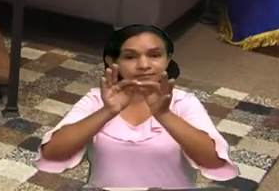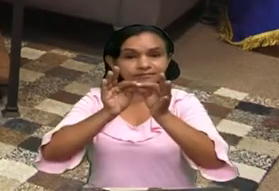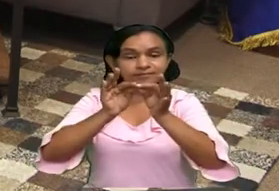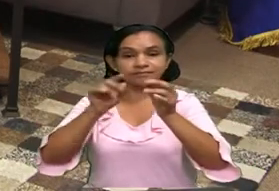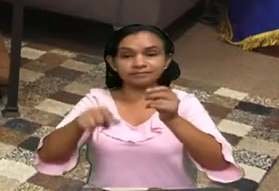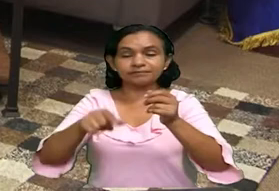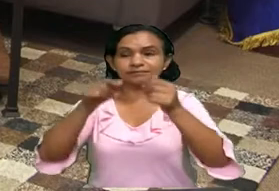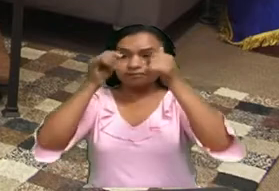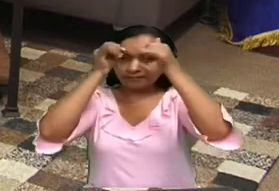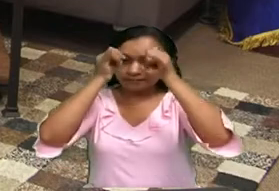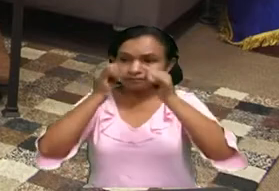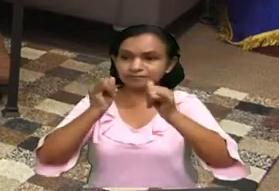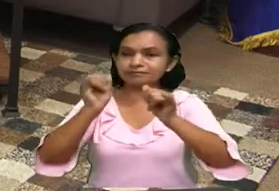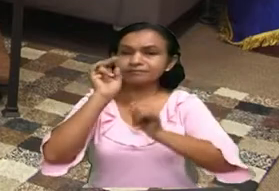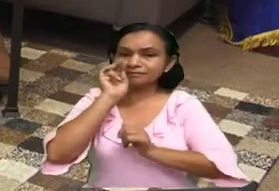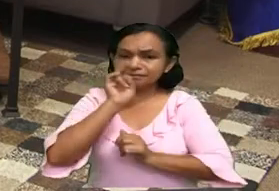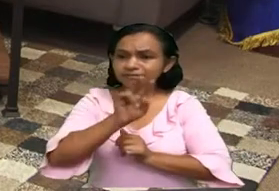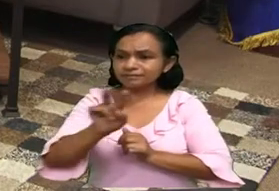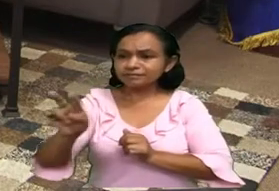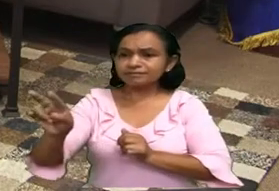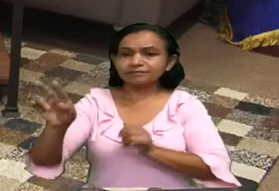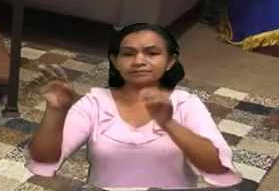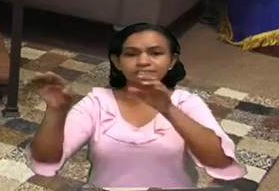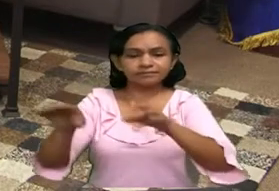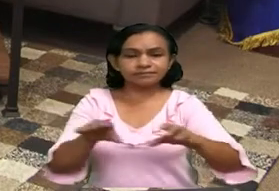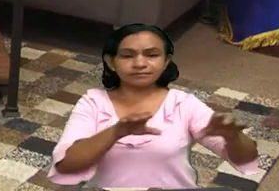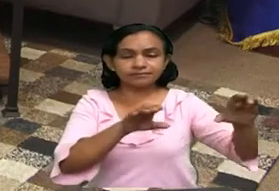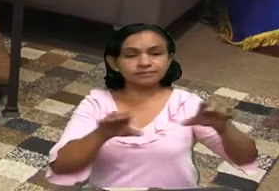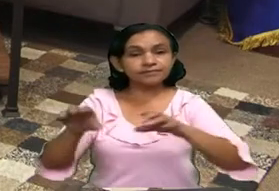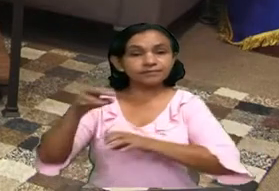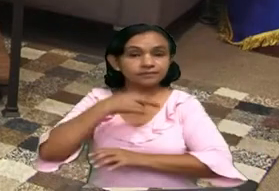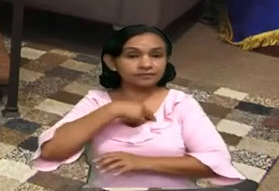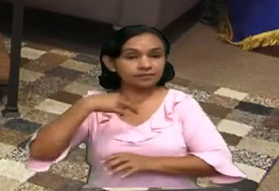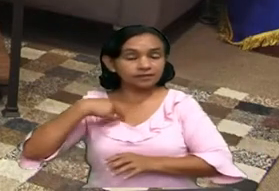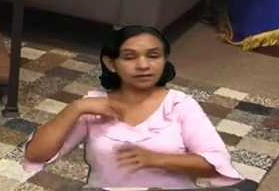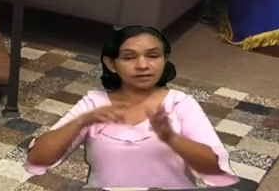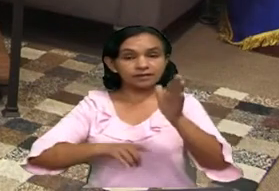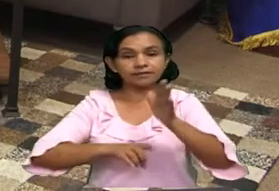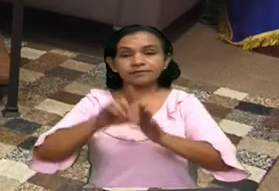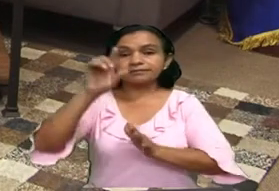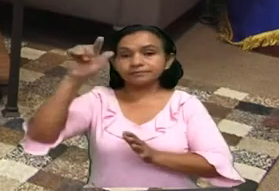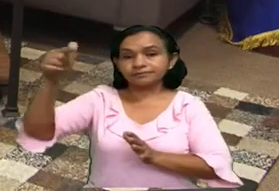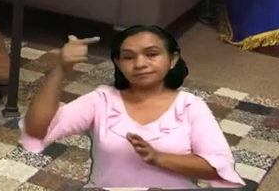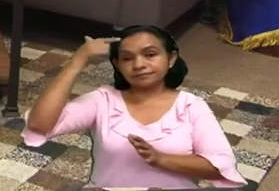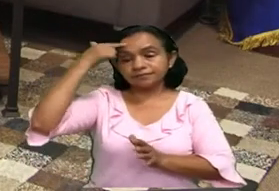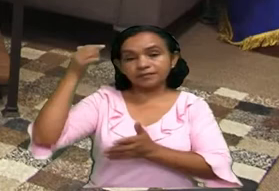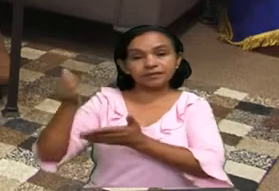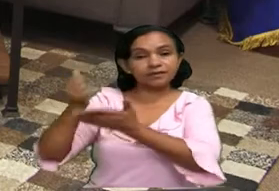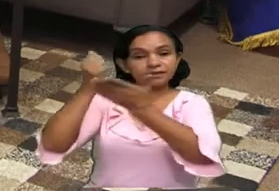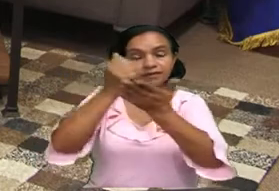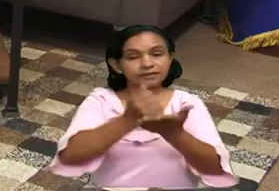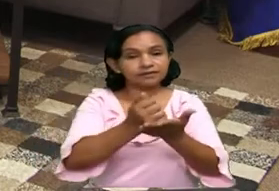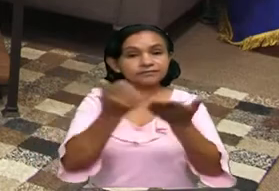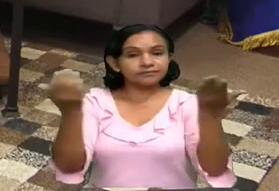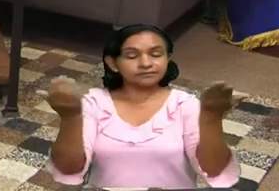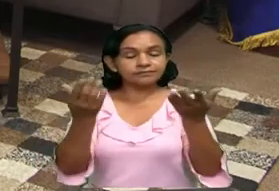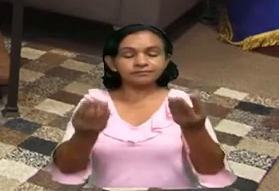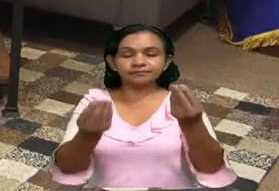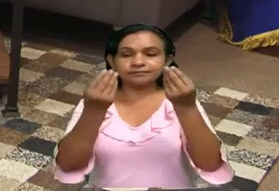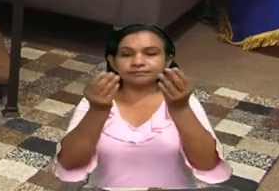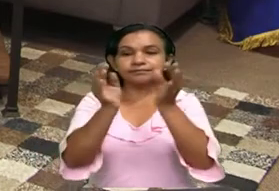también la ganadería. Entonces, las acciones que contempla desarrollar el gobierno, que como te digo son